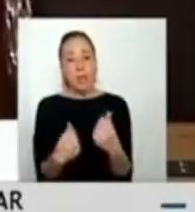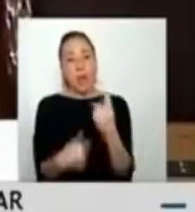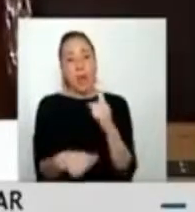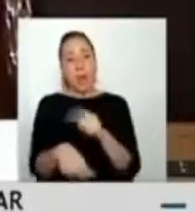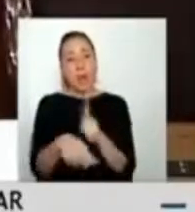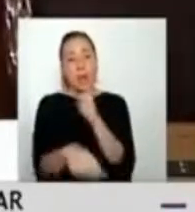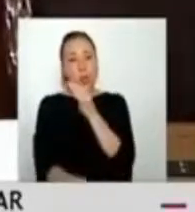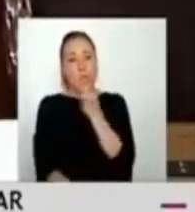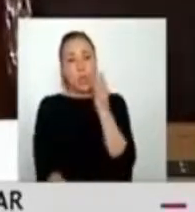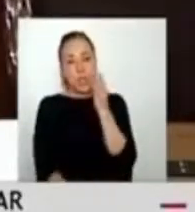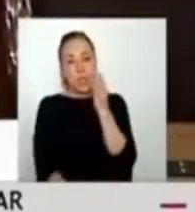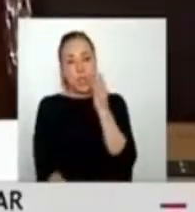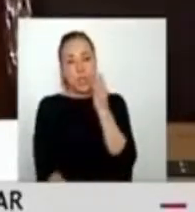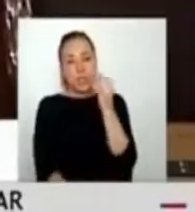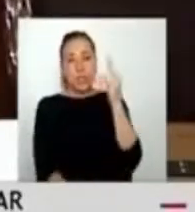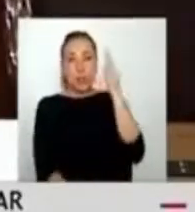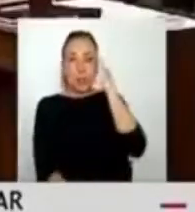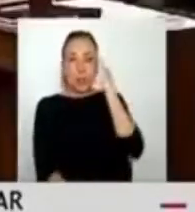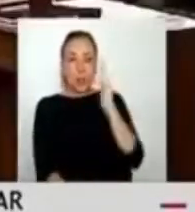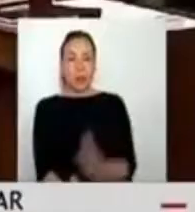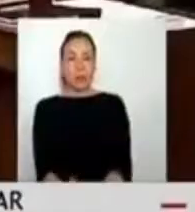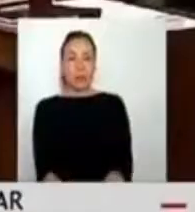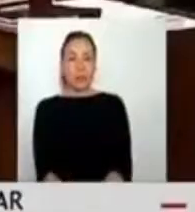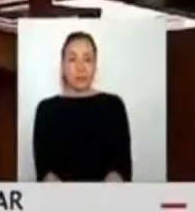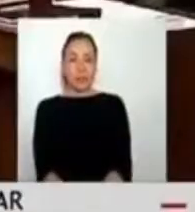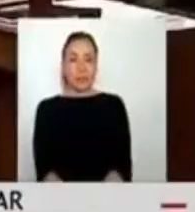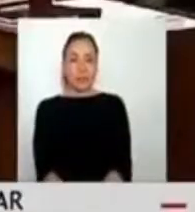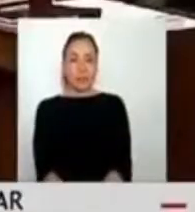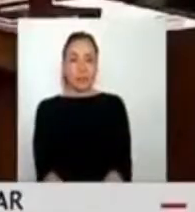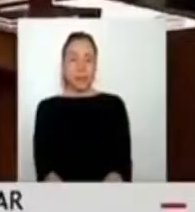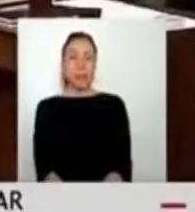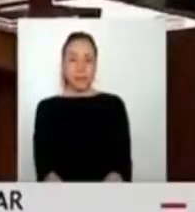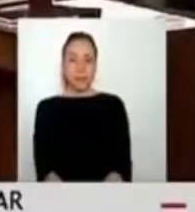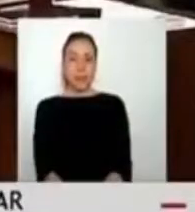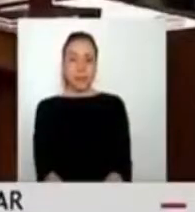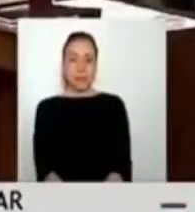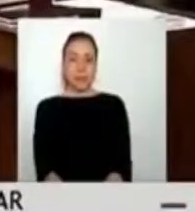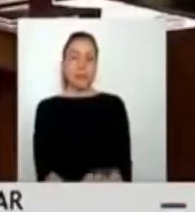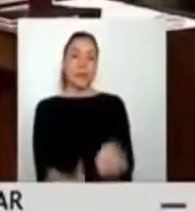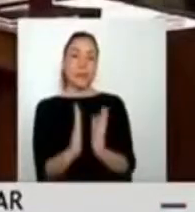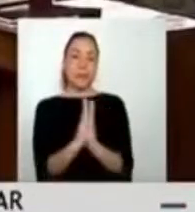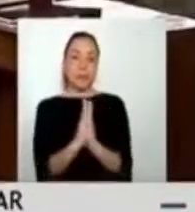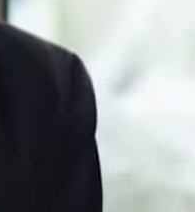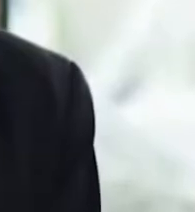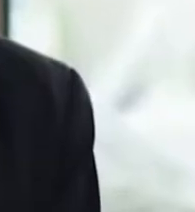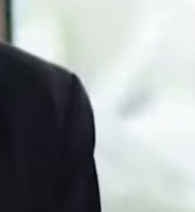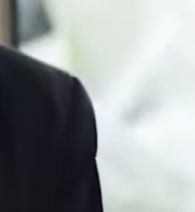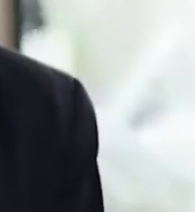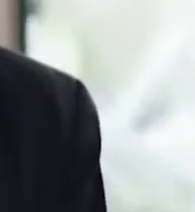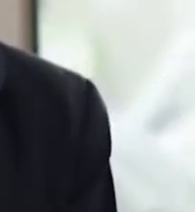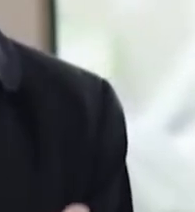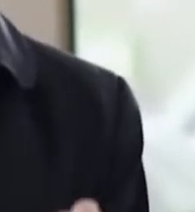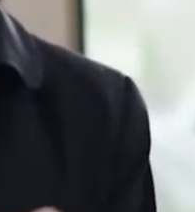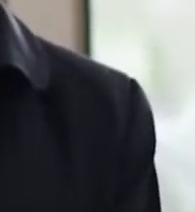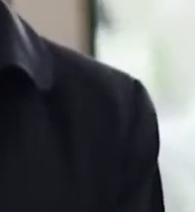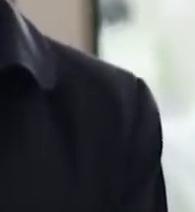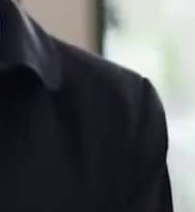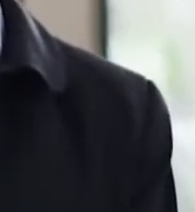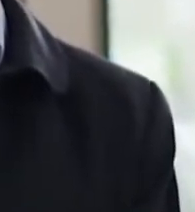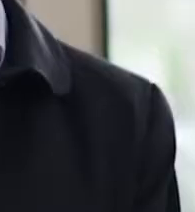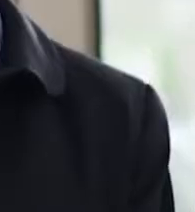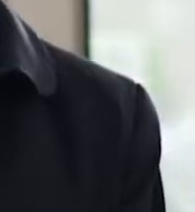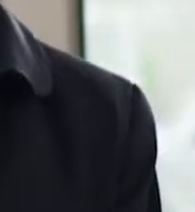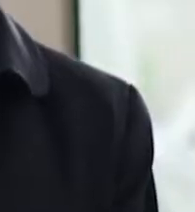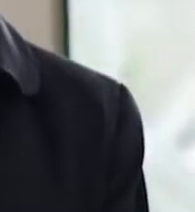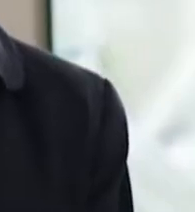de la ministra en particular. En el caso de la ministra del Interior, el